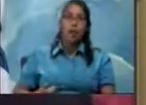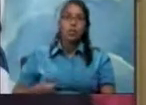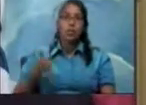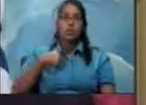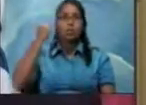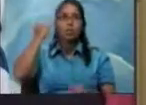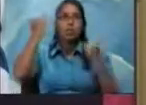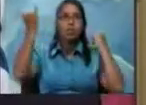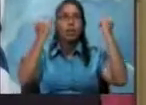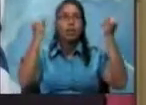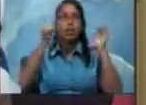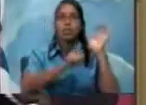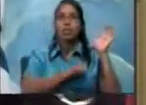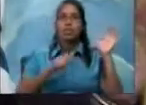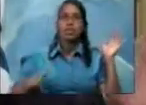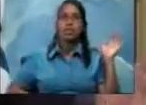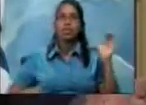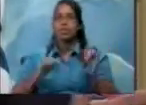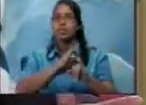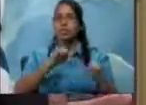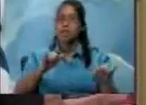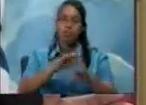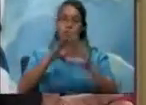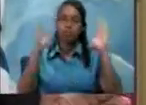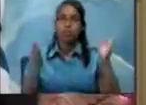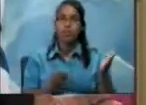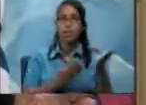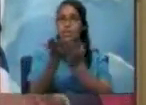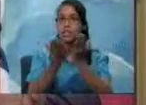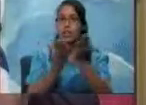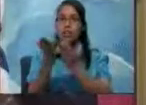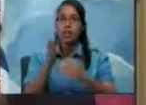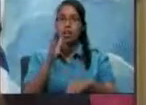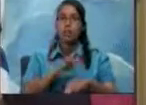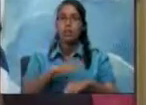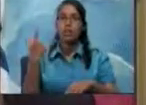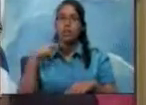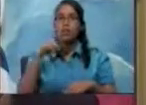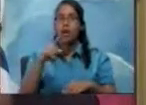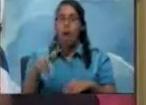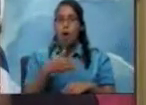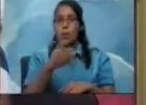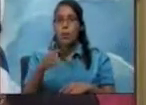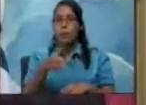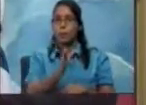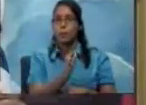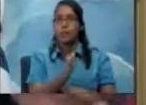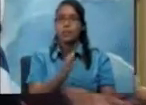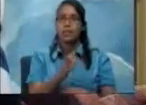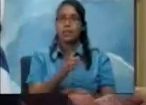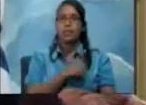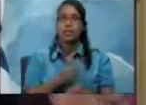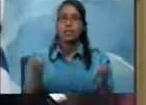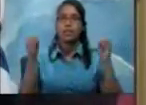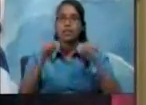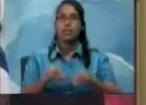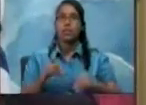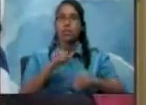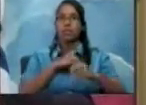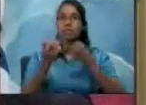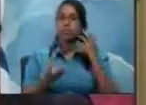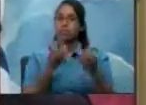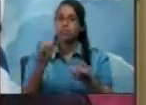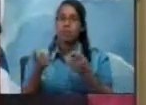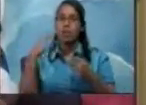señor allí ya la mesa estaba servida porque había un pez encima de unas brasas y